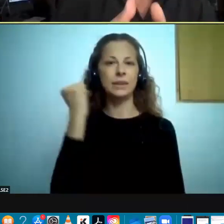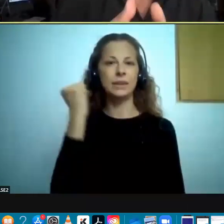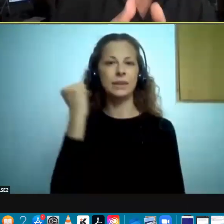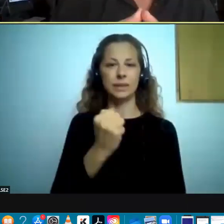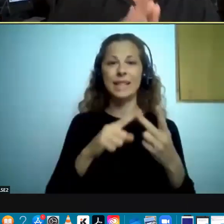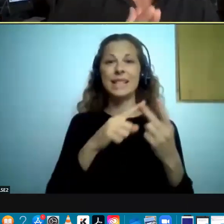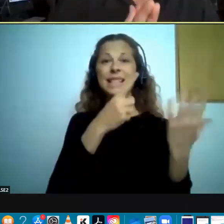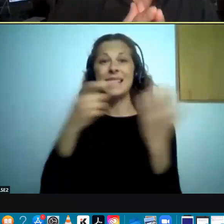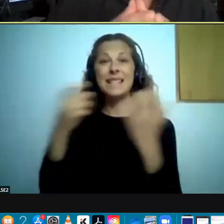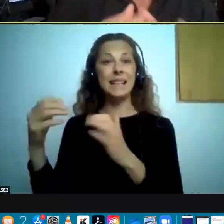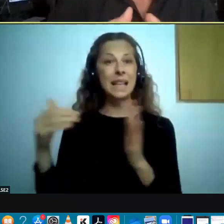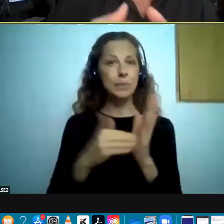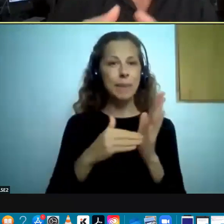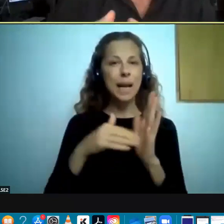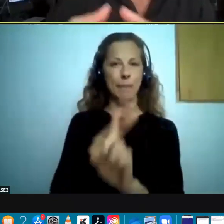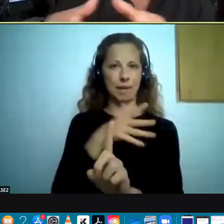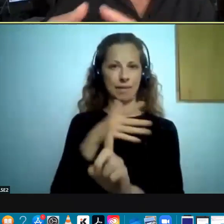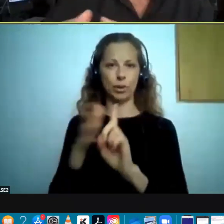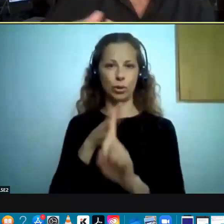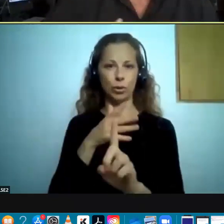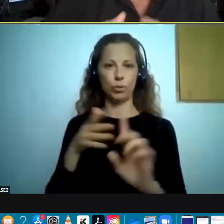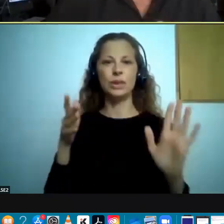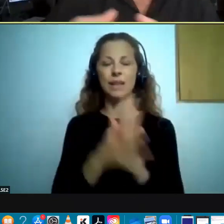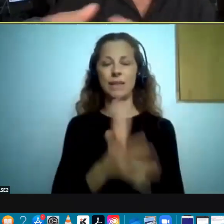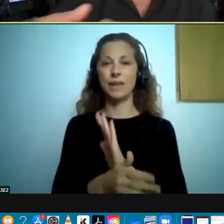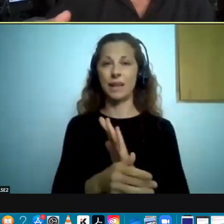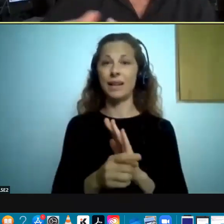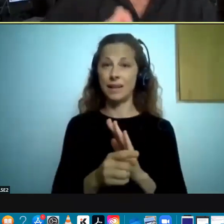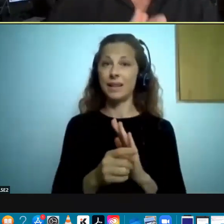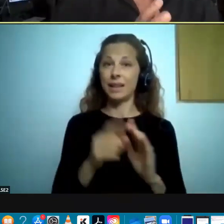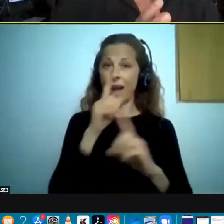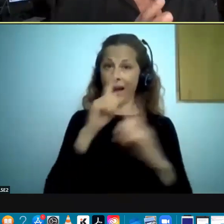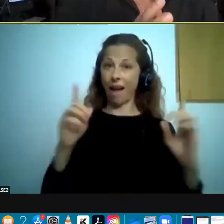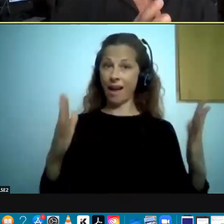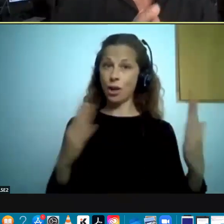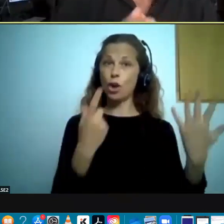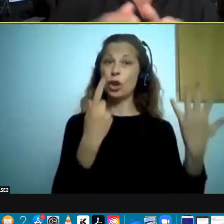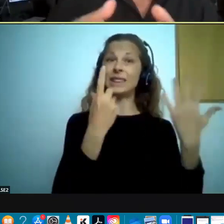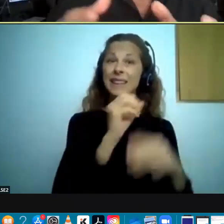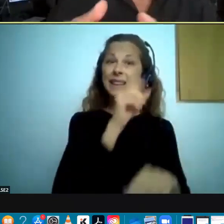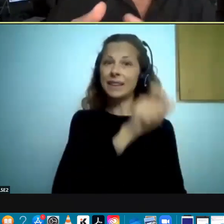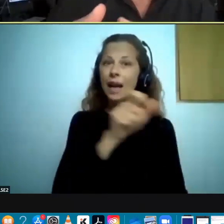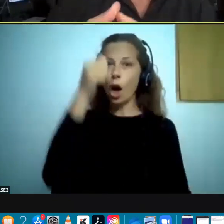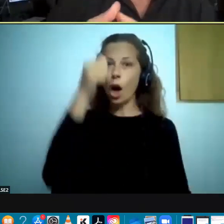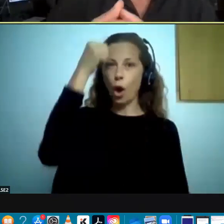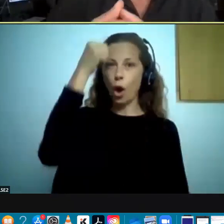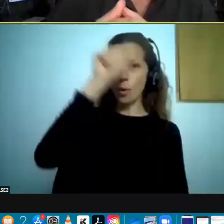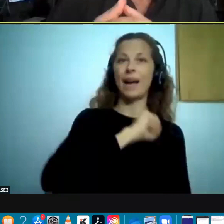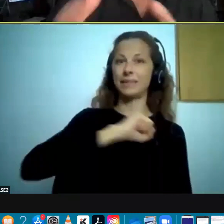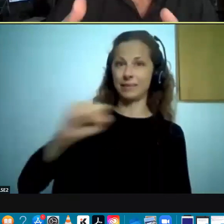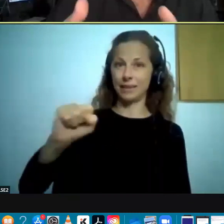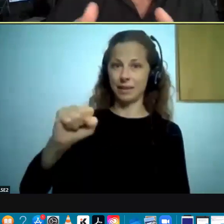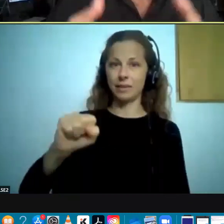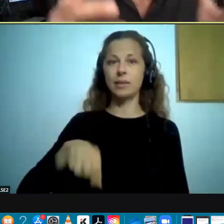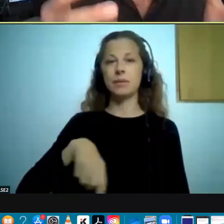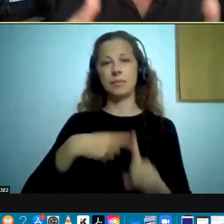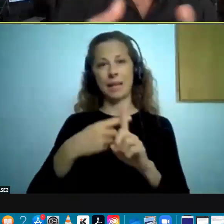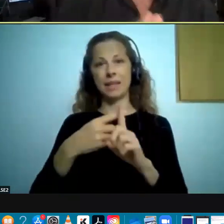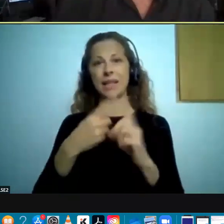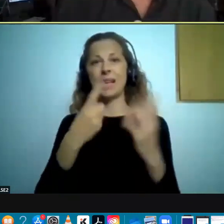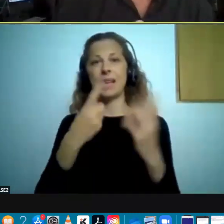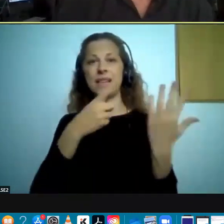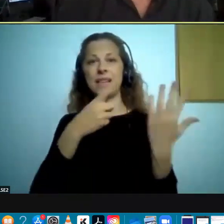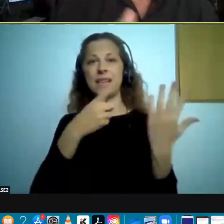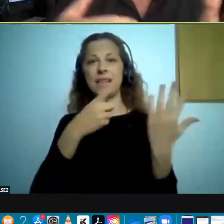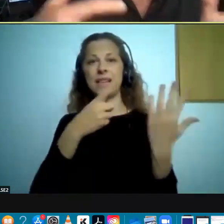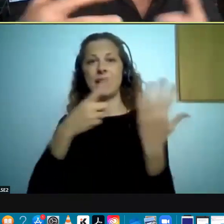maltratadas, es decir, cada año hay 60 hombres que asesinan y 600.000 que maltratan, pues ante esa realidad objetiva que